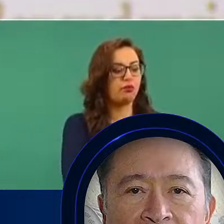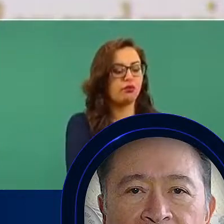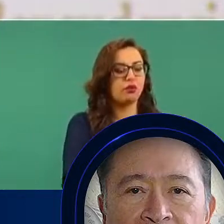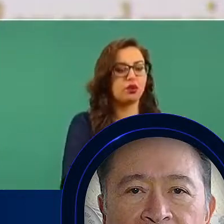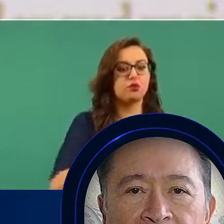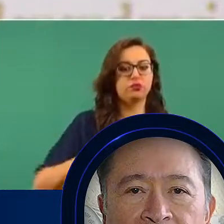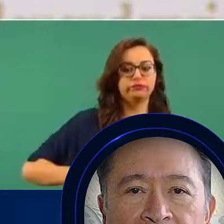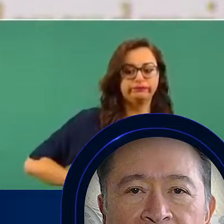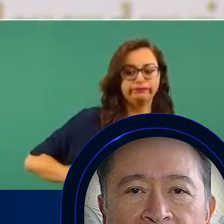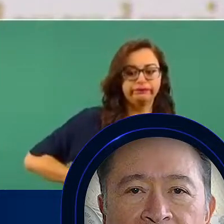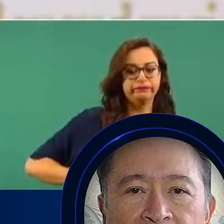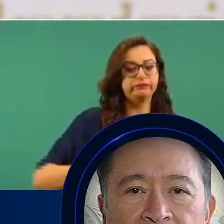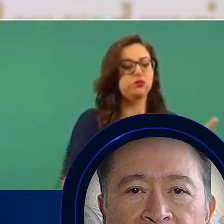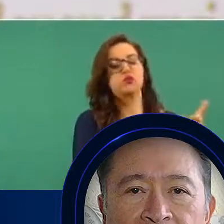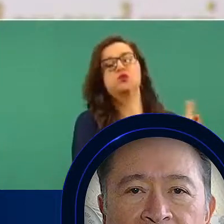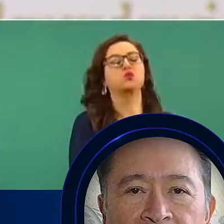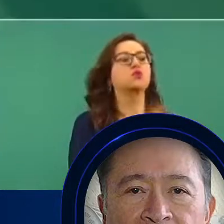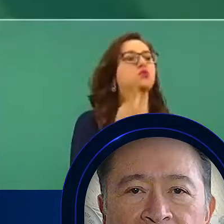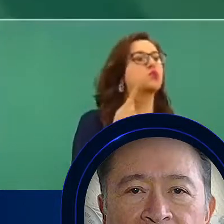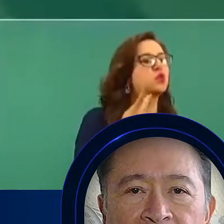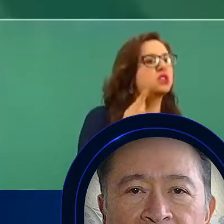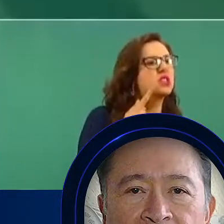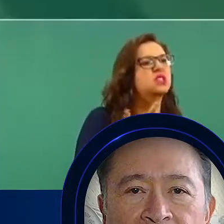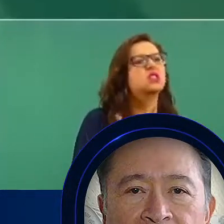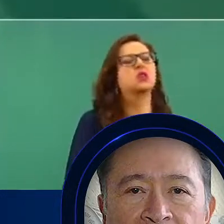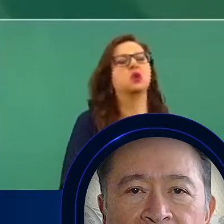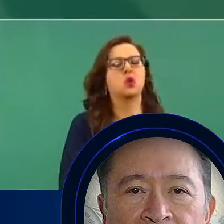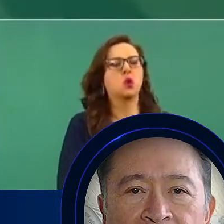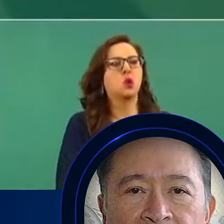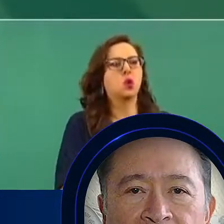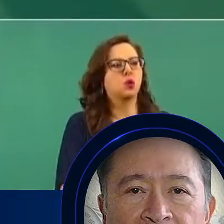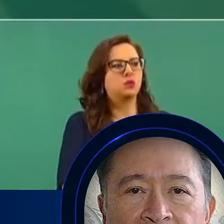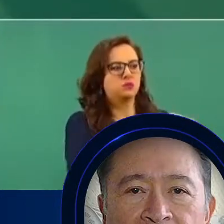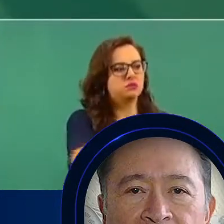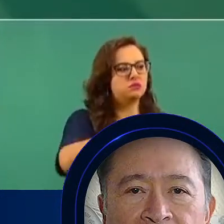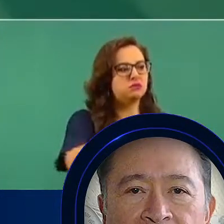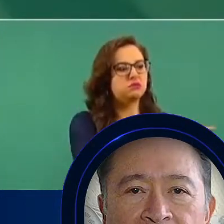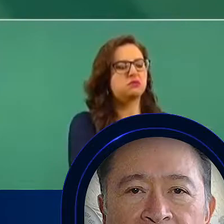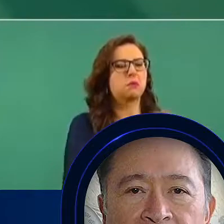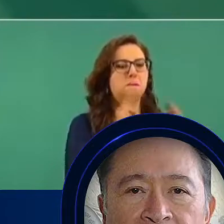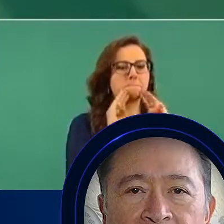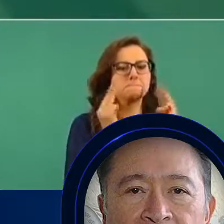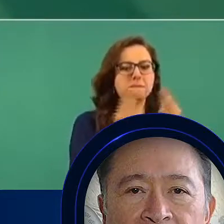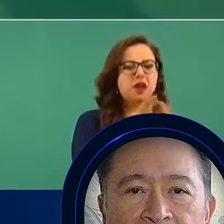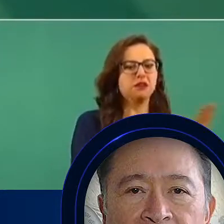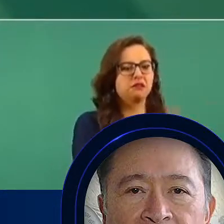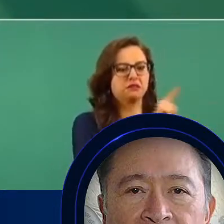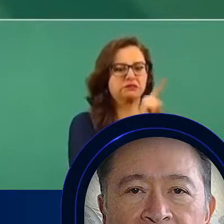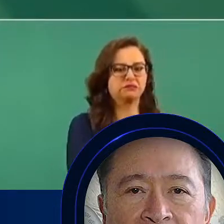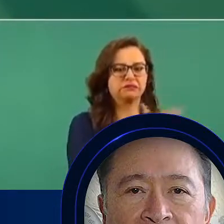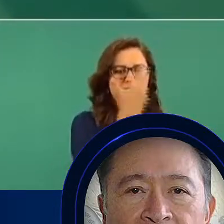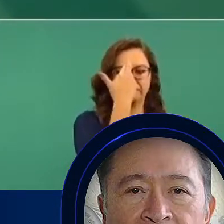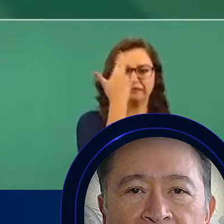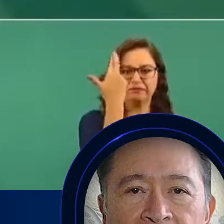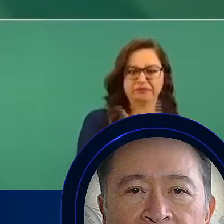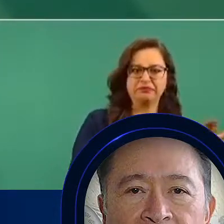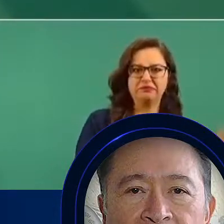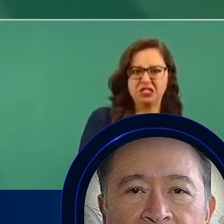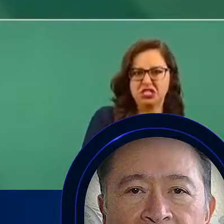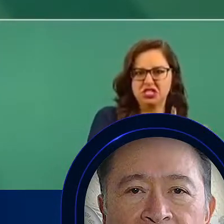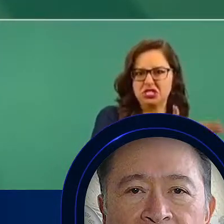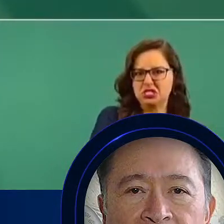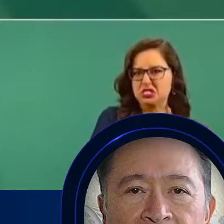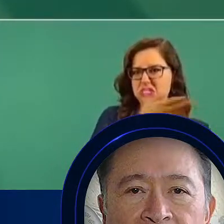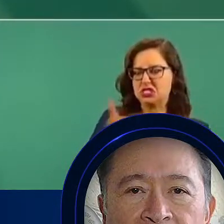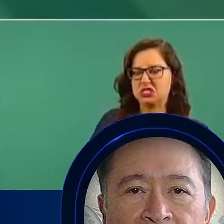presidente Morena Tiene la oportunidad de aumentar el territorio que